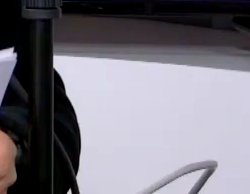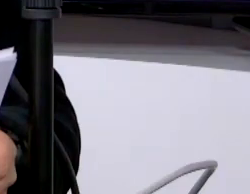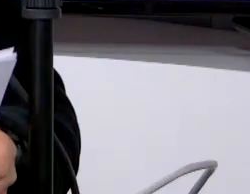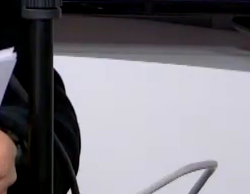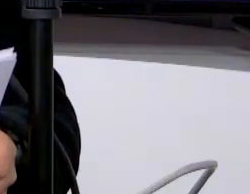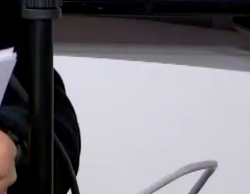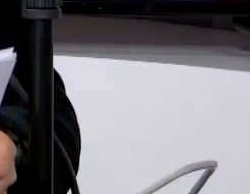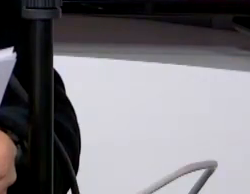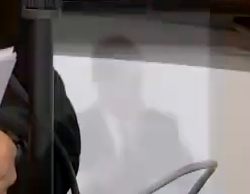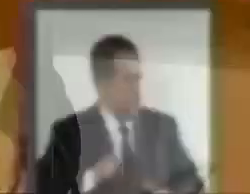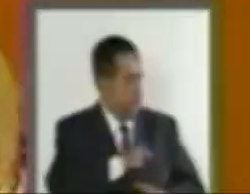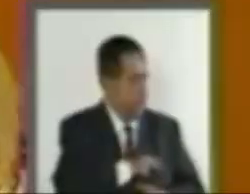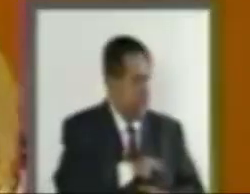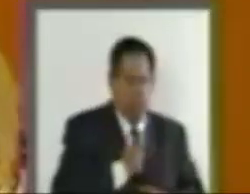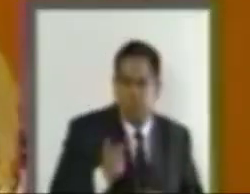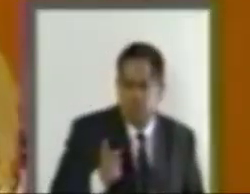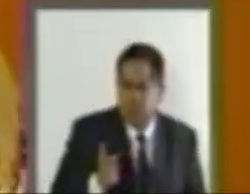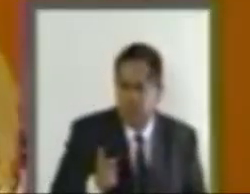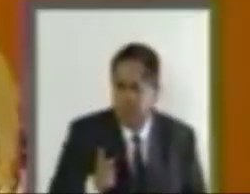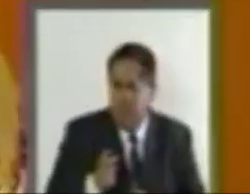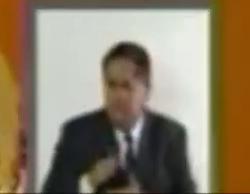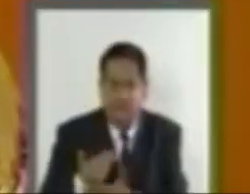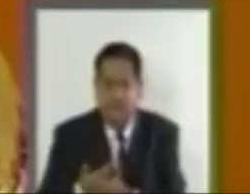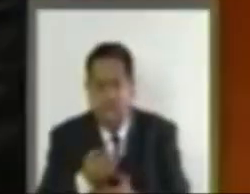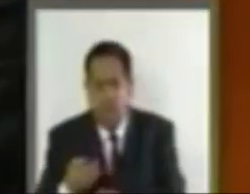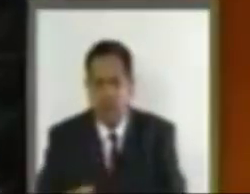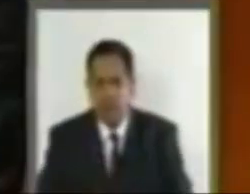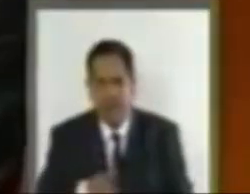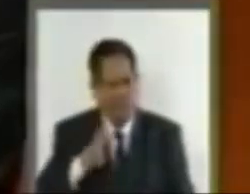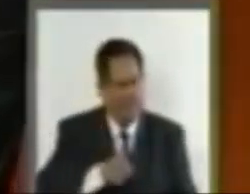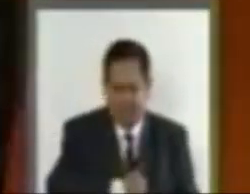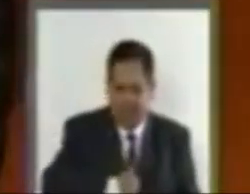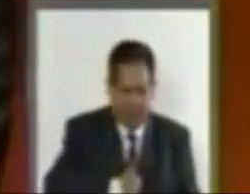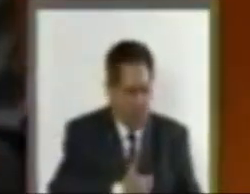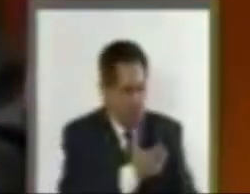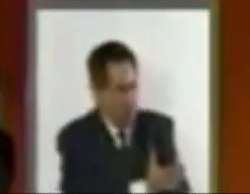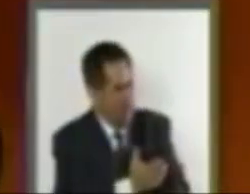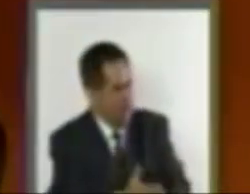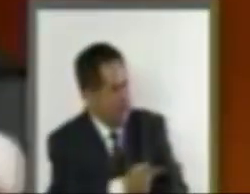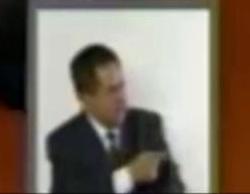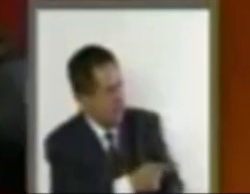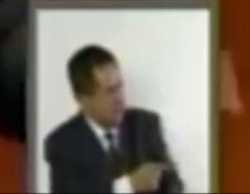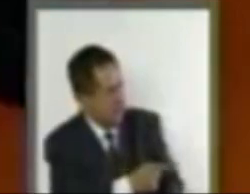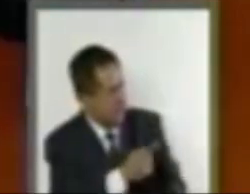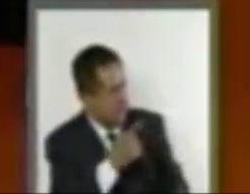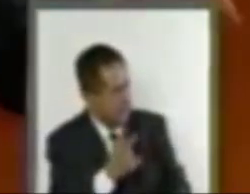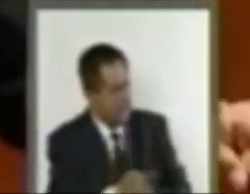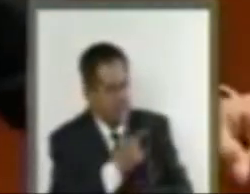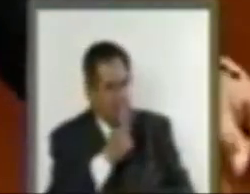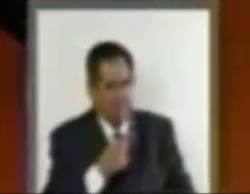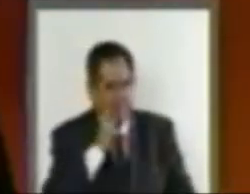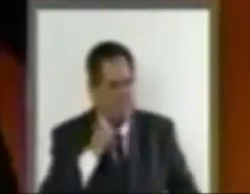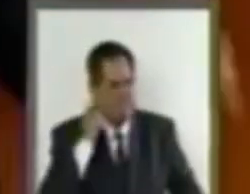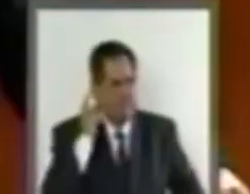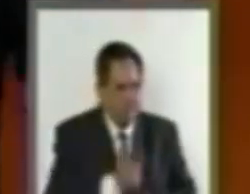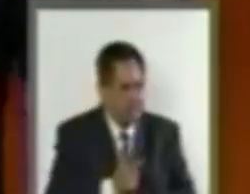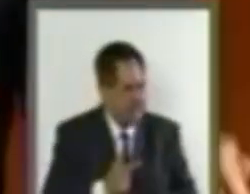Yo creo que hay que ver en qué términos se va construyendo el nuevo proyecto. Y yo creo que también el